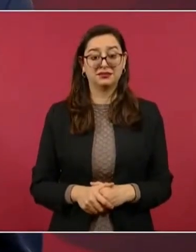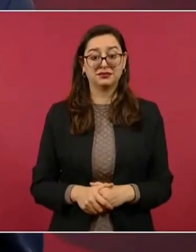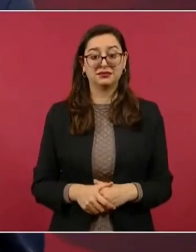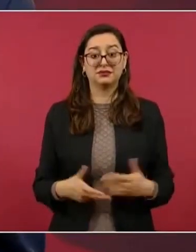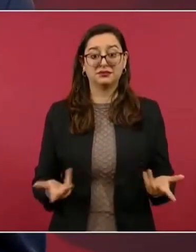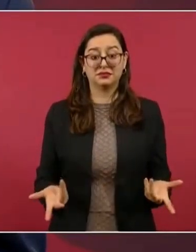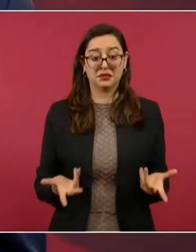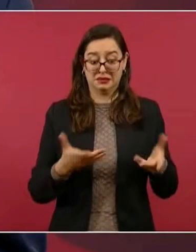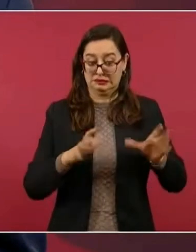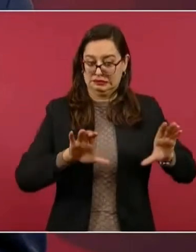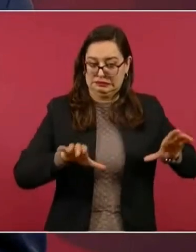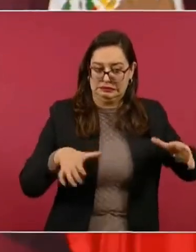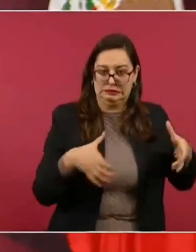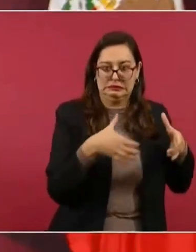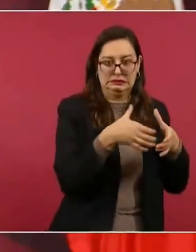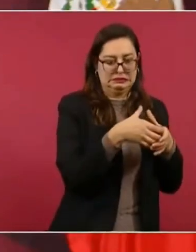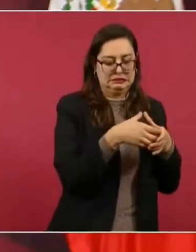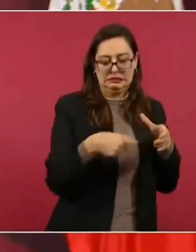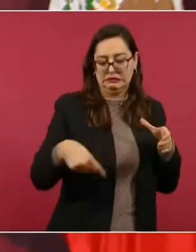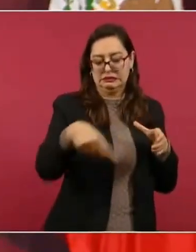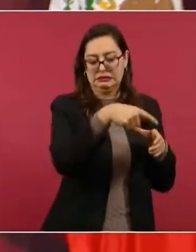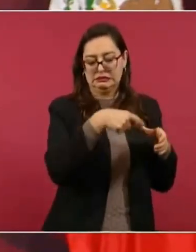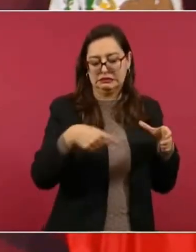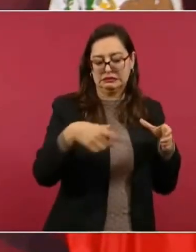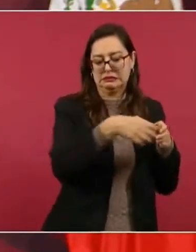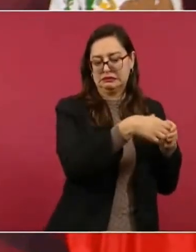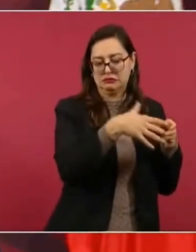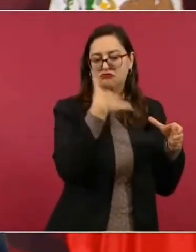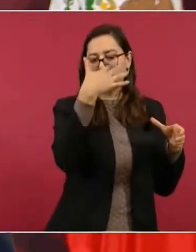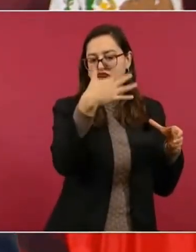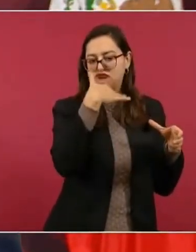una élite de corruptos